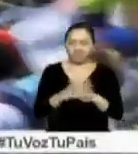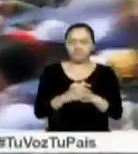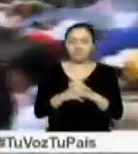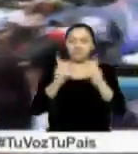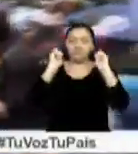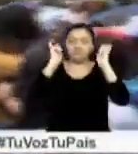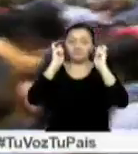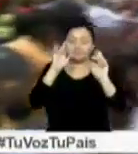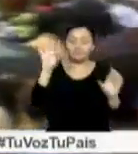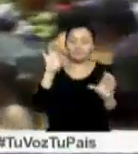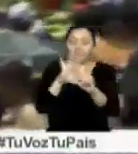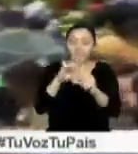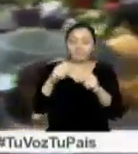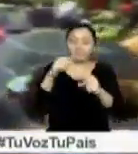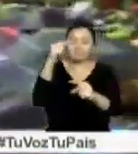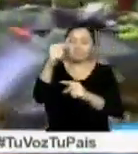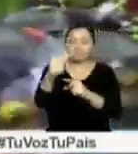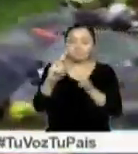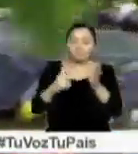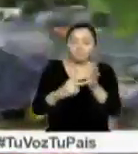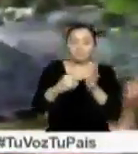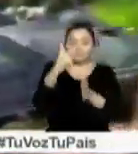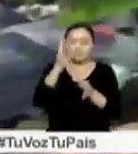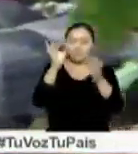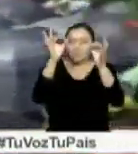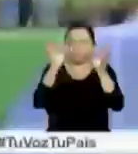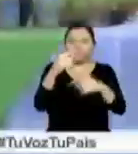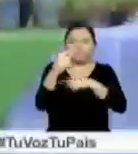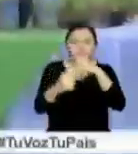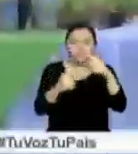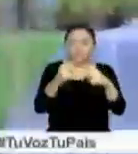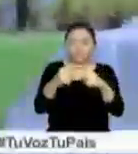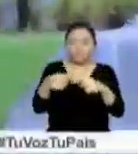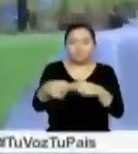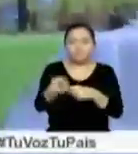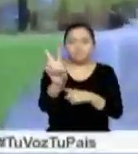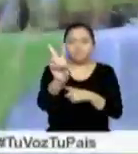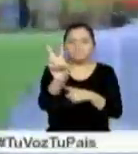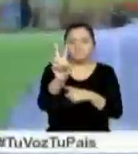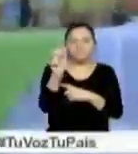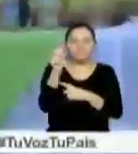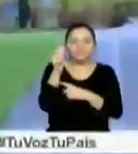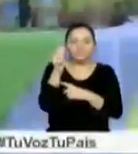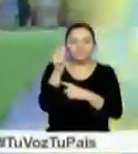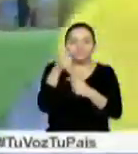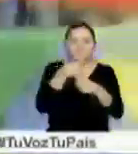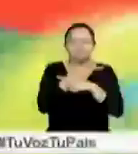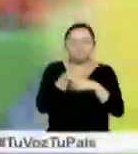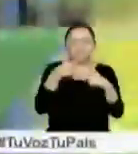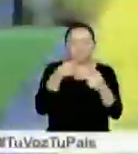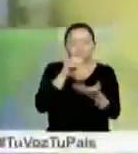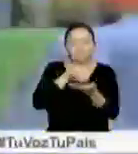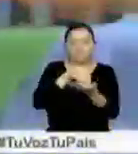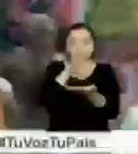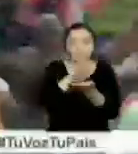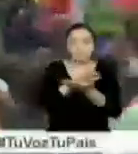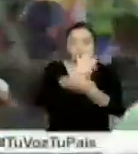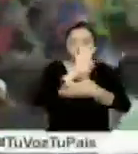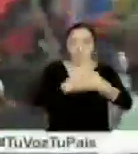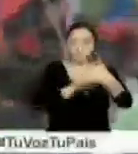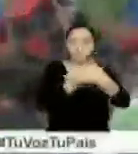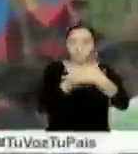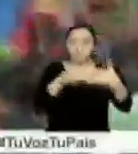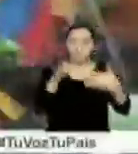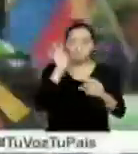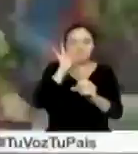campaña electoral para la segunda vuelta arrancará oficialmente desde este viernes 10 de marzo según lo determina el cronograma